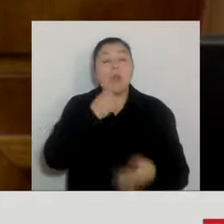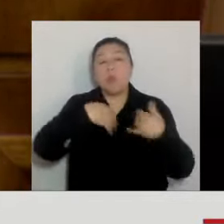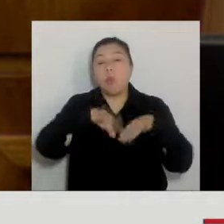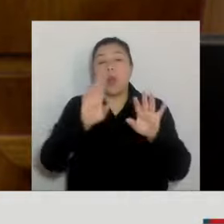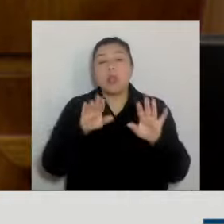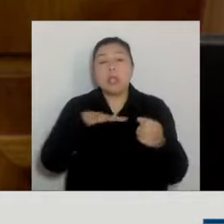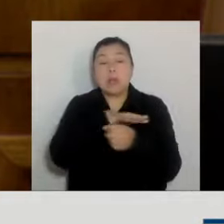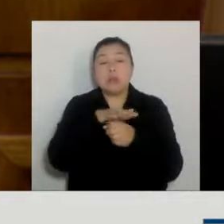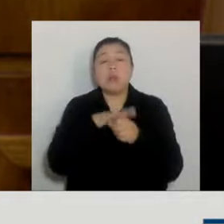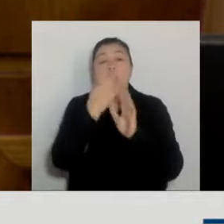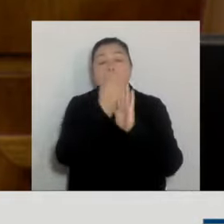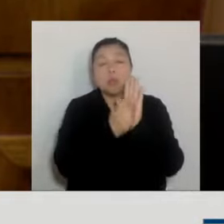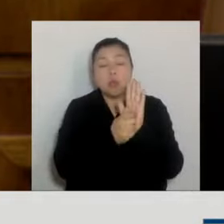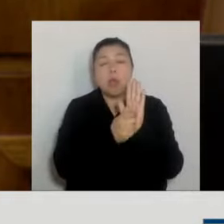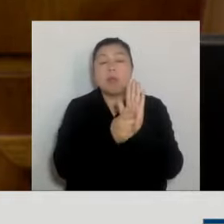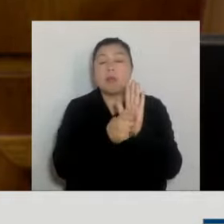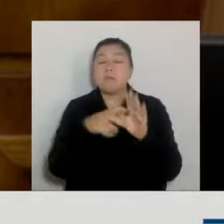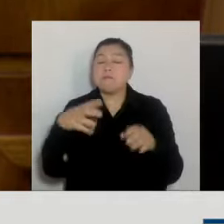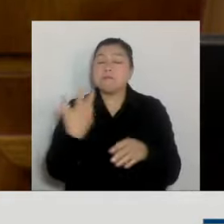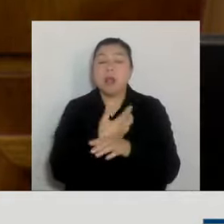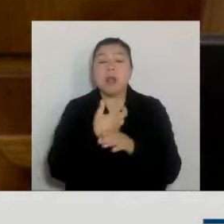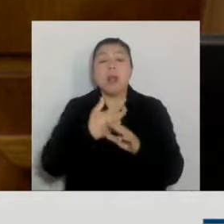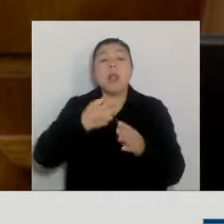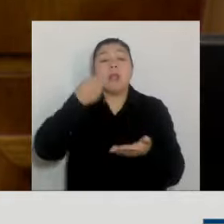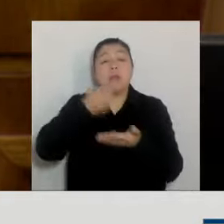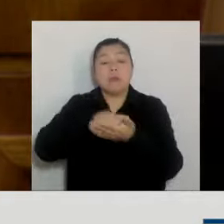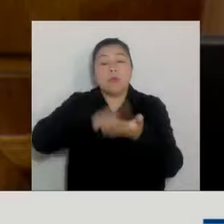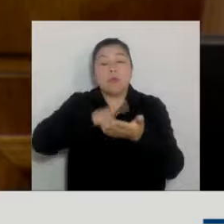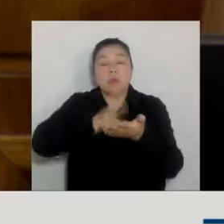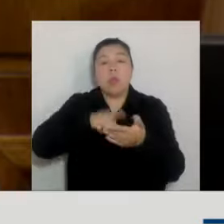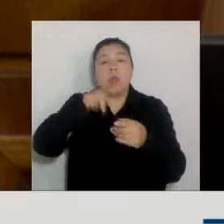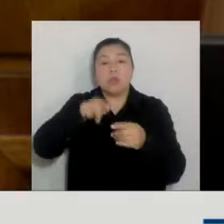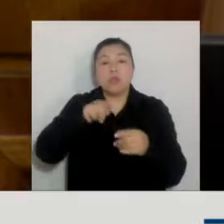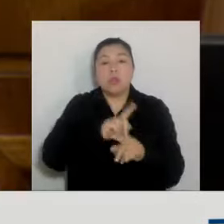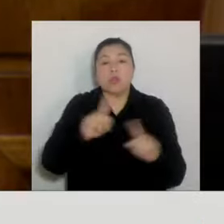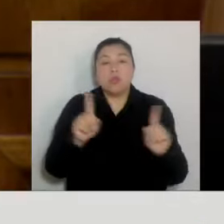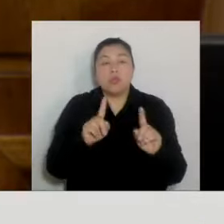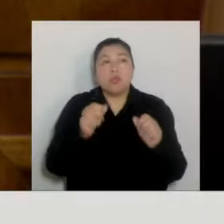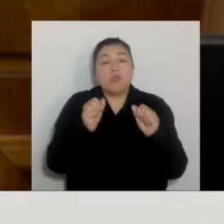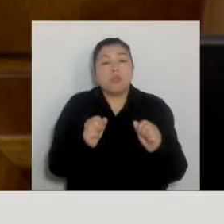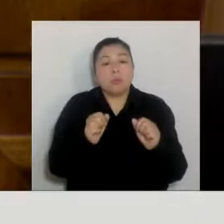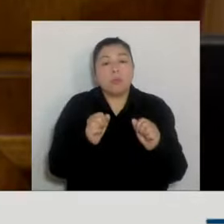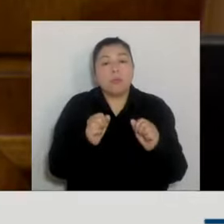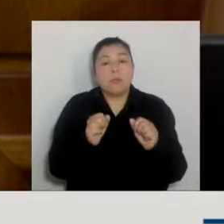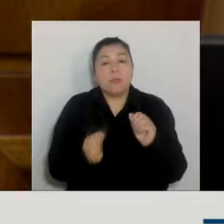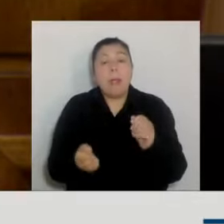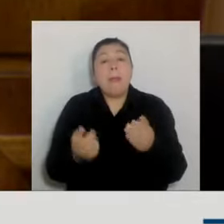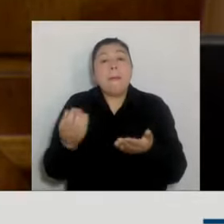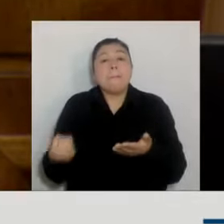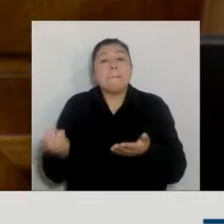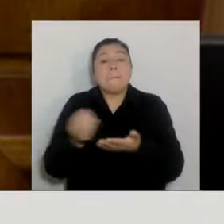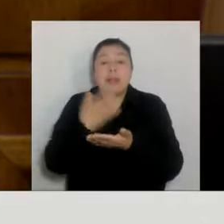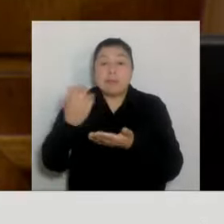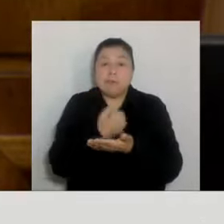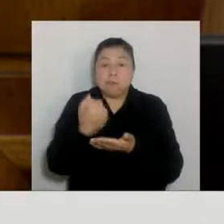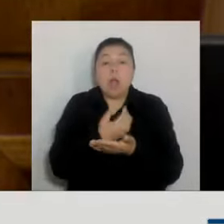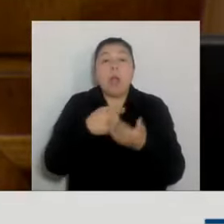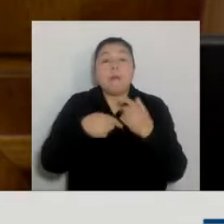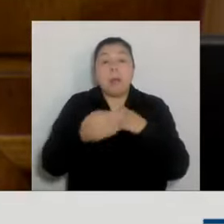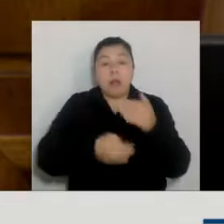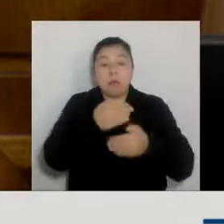presupuestario y fue el fracaso de la Reforma tributaria que no hayamos podido tener la capacidad de recaudar más para poder hacer funcionar de